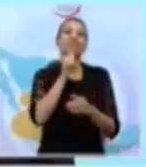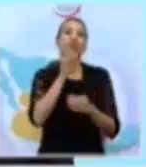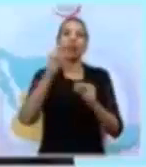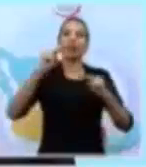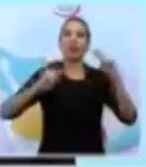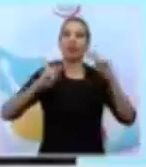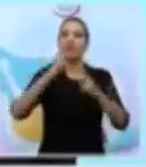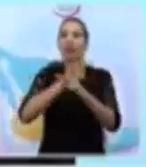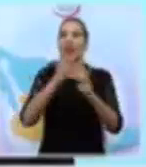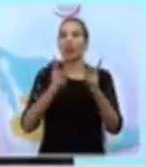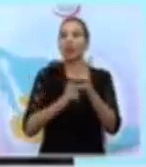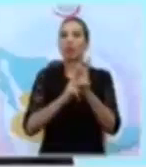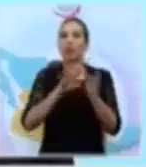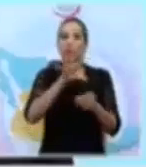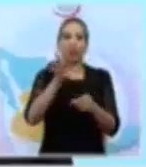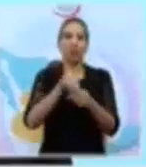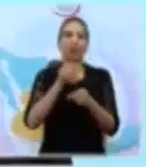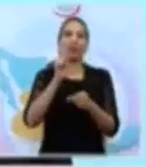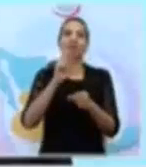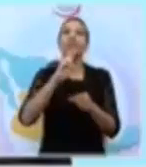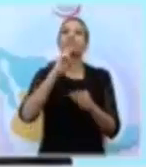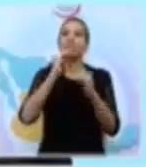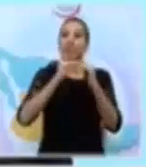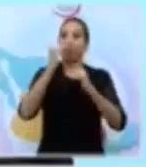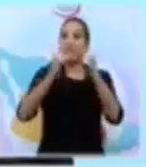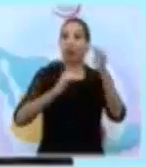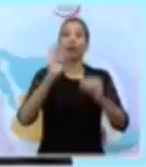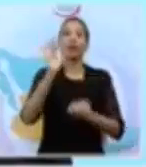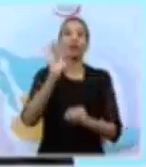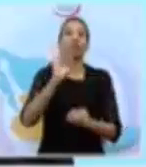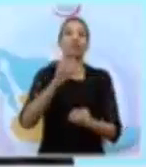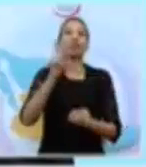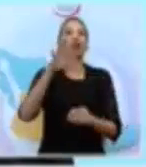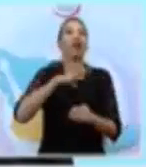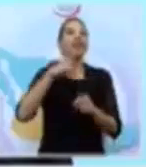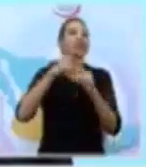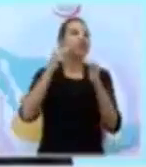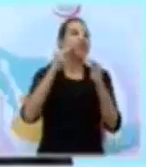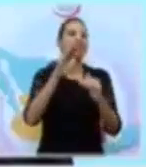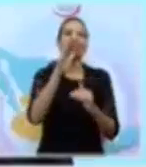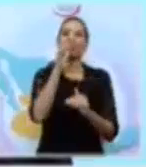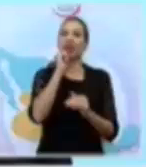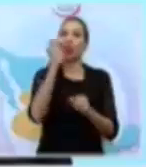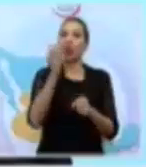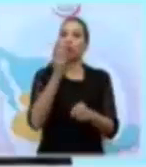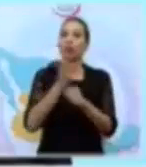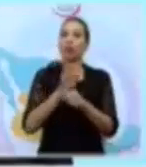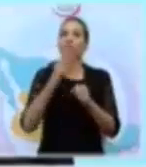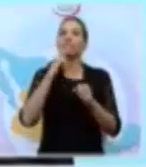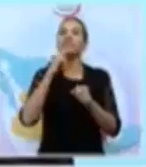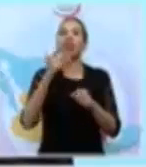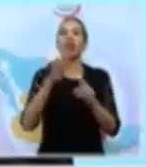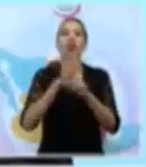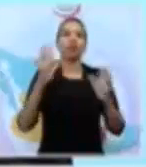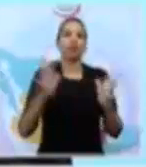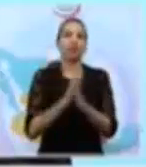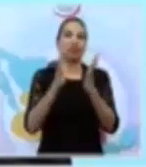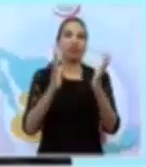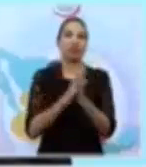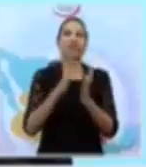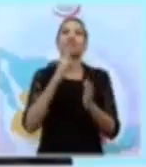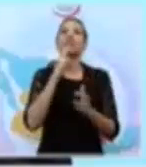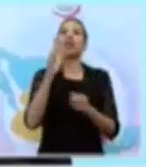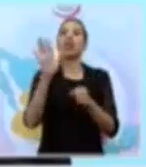de productividad que pueden ser mejores y que limita mucho la oportunidad de promover la competitividad y el